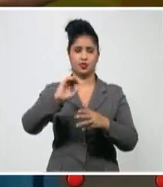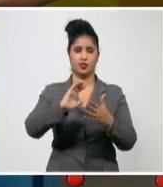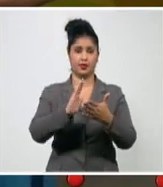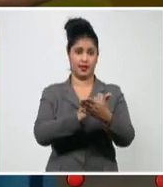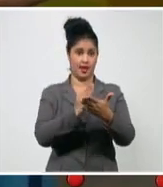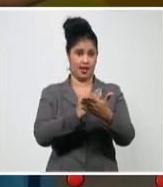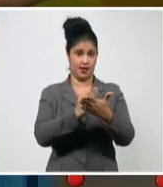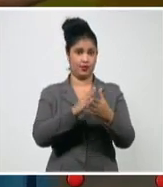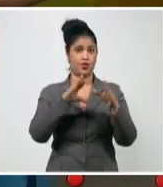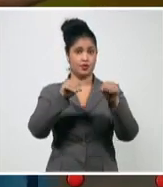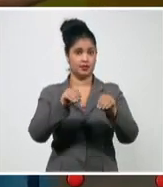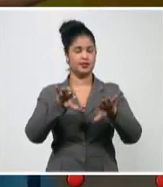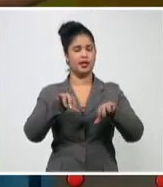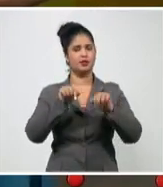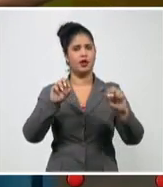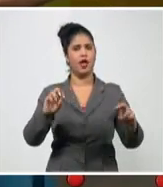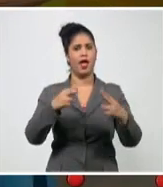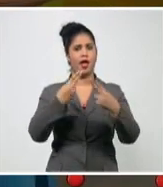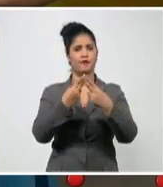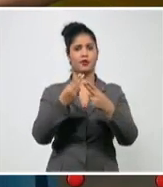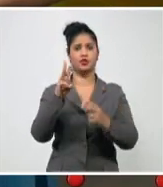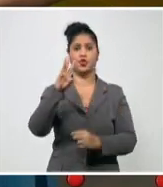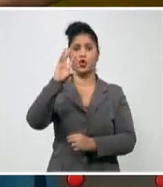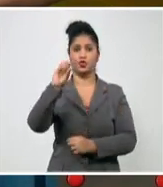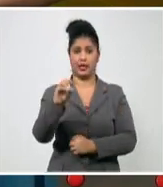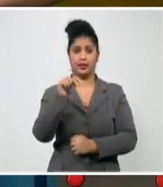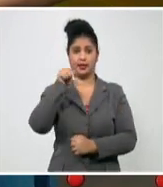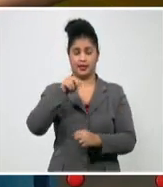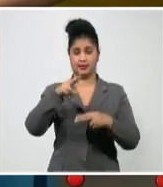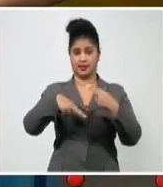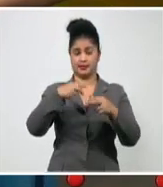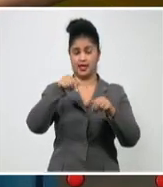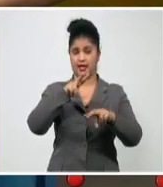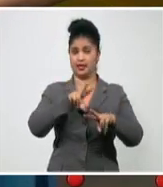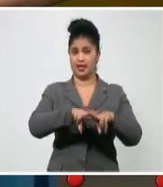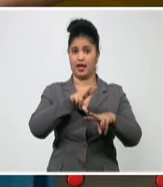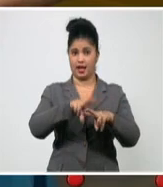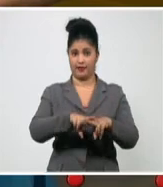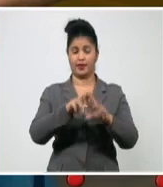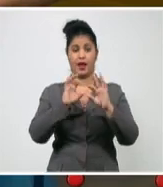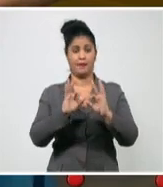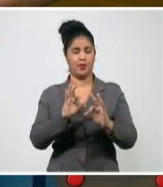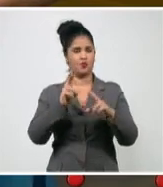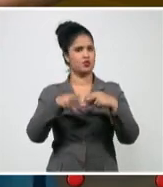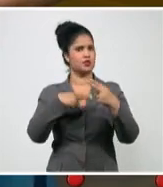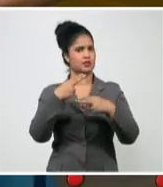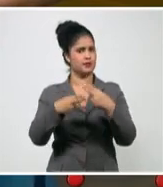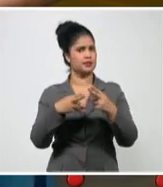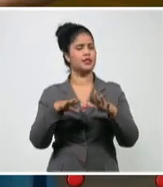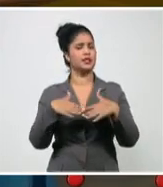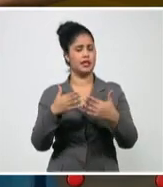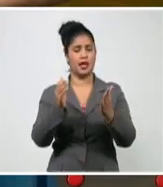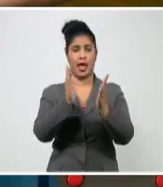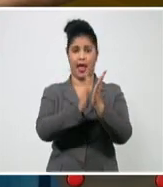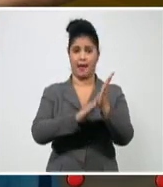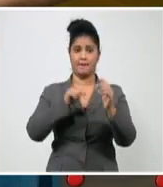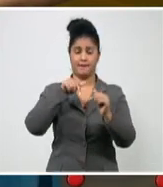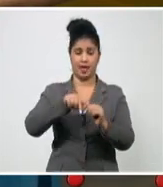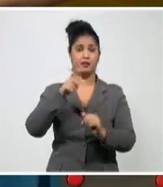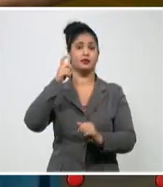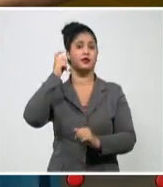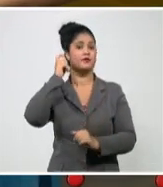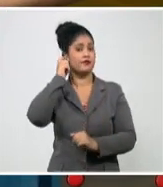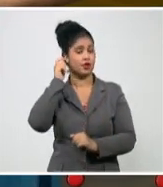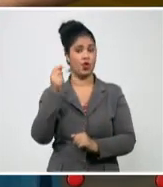30 de la Feria Internacional del Libro de La Habana, planificada para realizarse en la primera quincena del mes de febrero. Igualmente